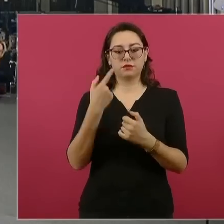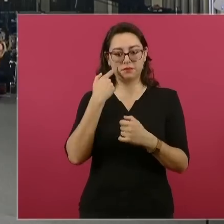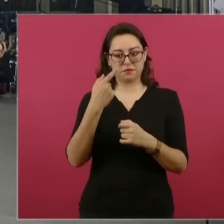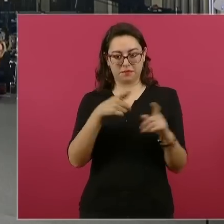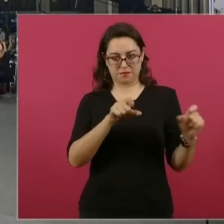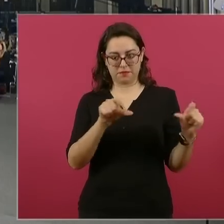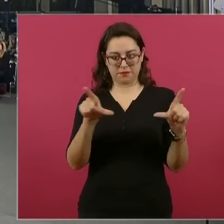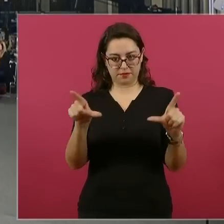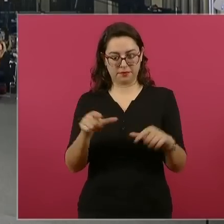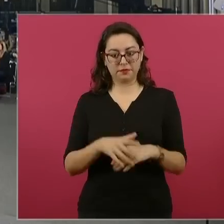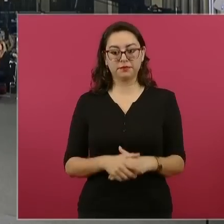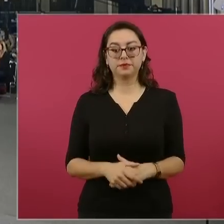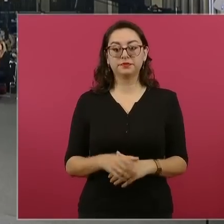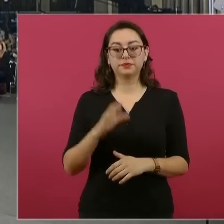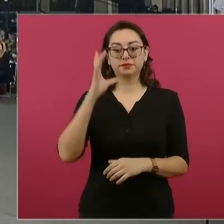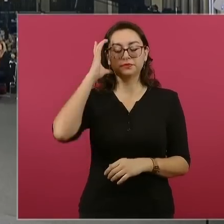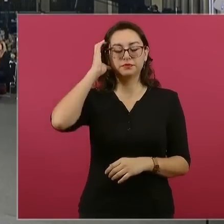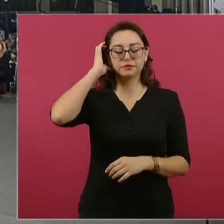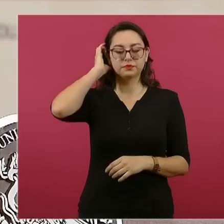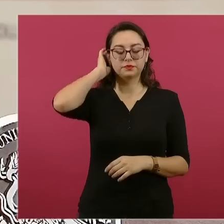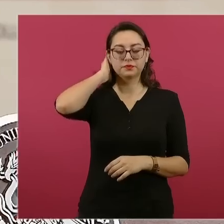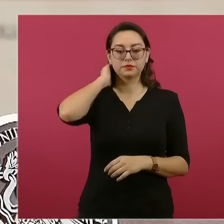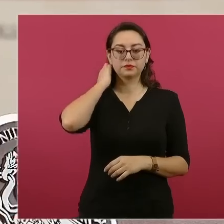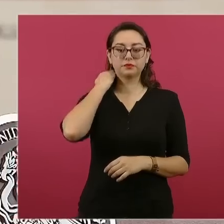Son de esas opiniones